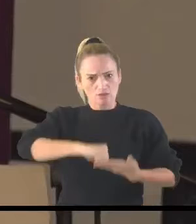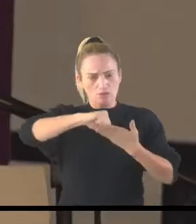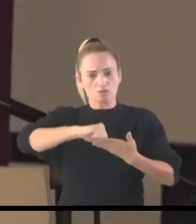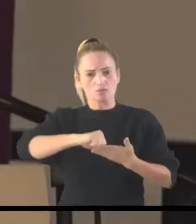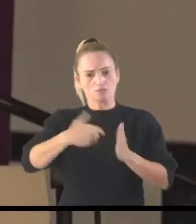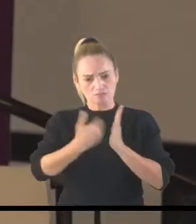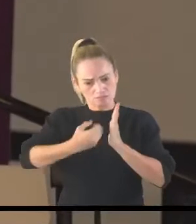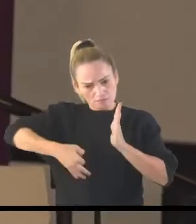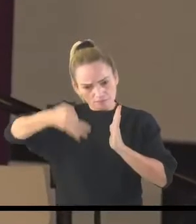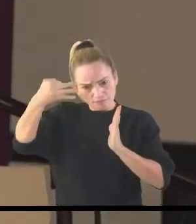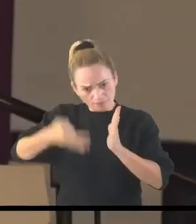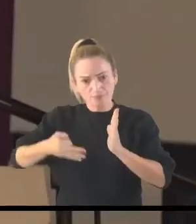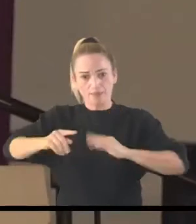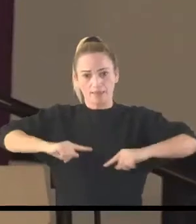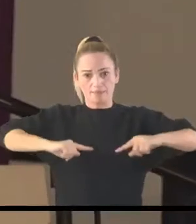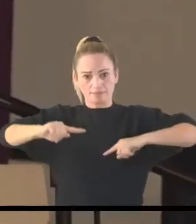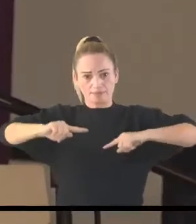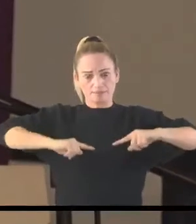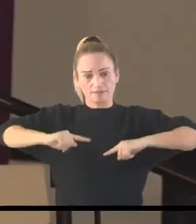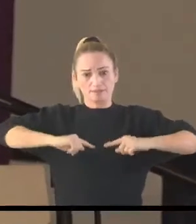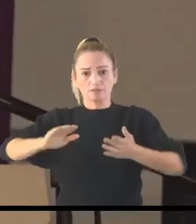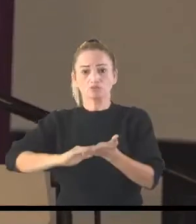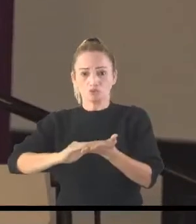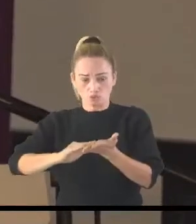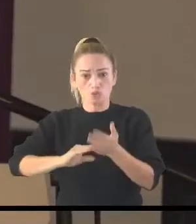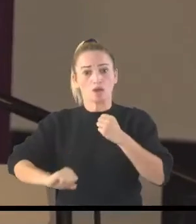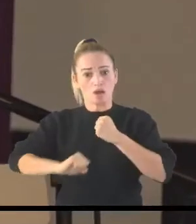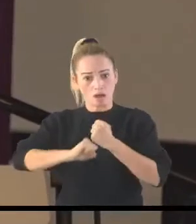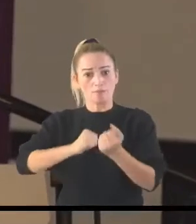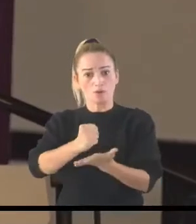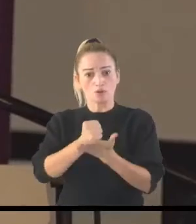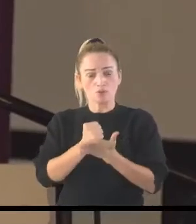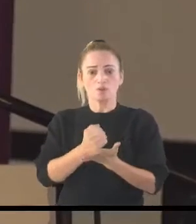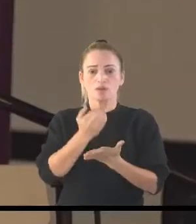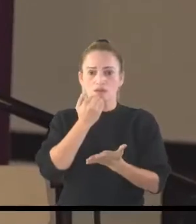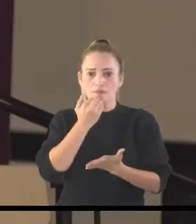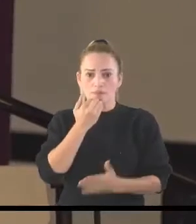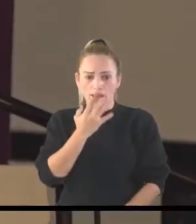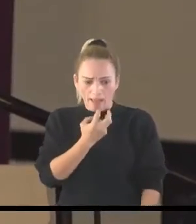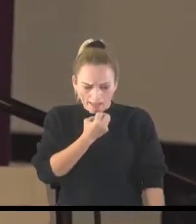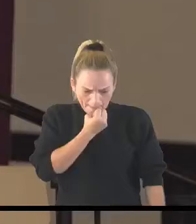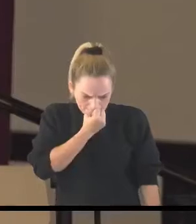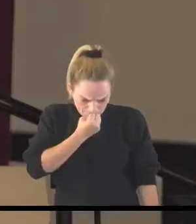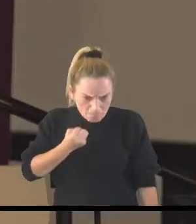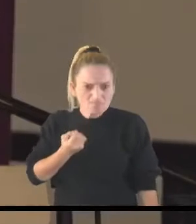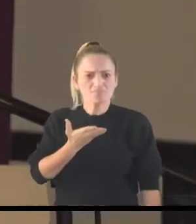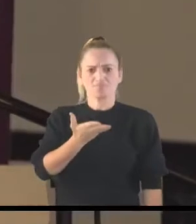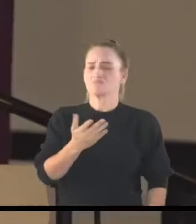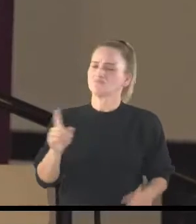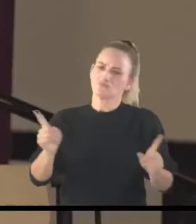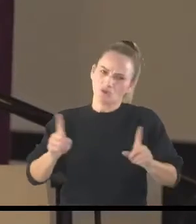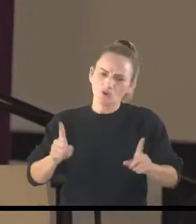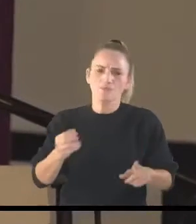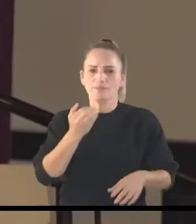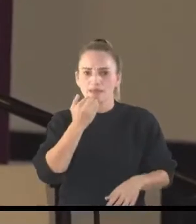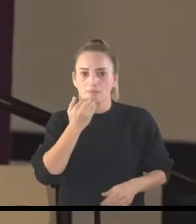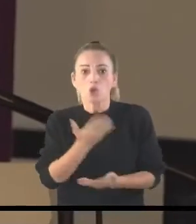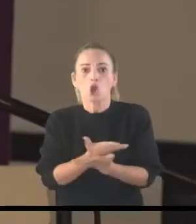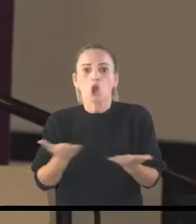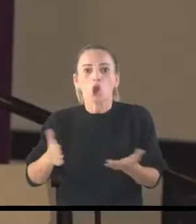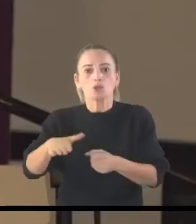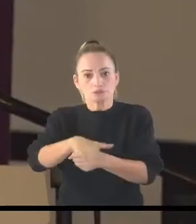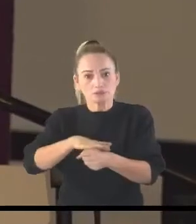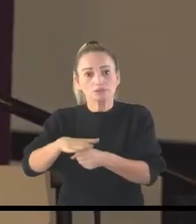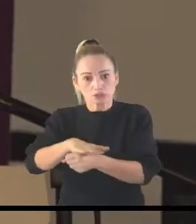indemnización administrativa ayuda un montón, pero uno no se suelta a la primera con un funcionario. En cambio hay otras